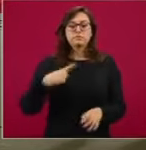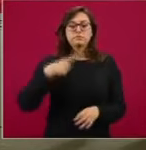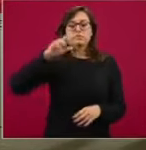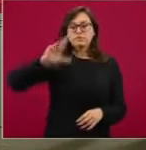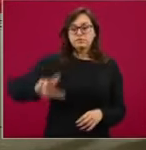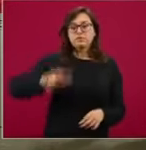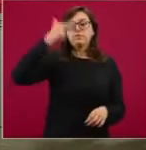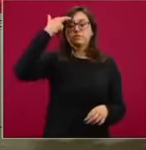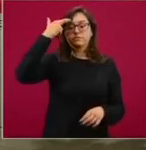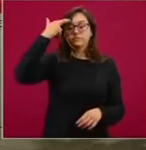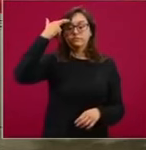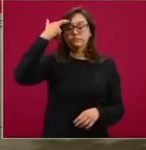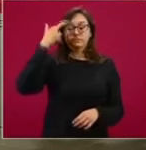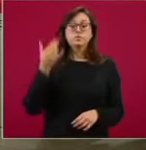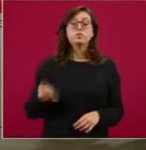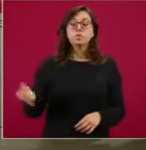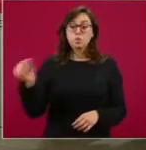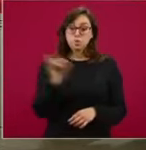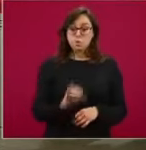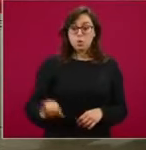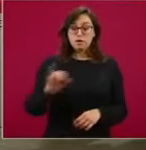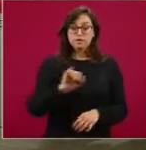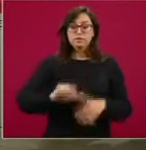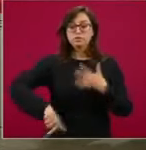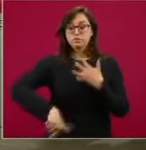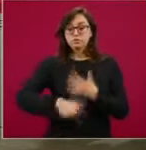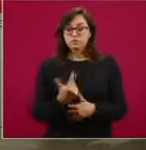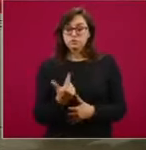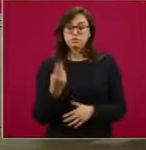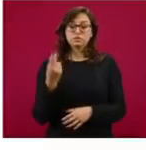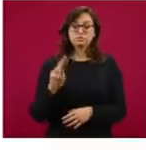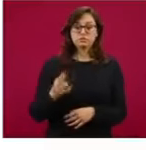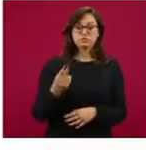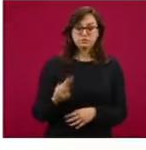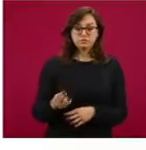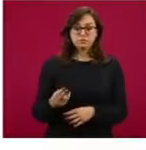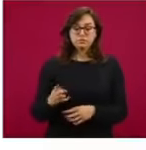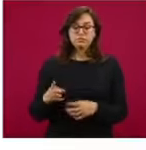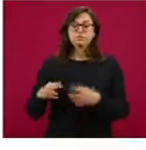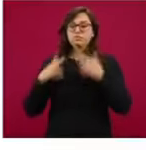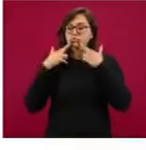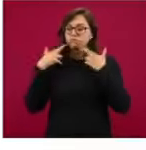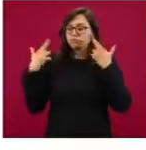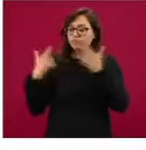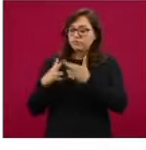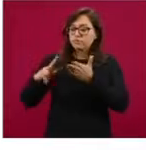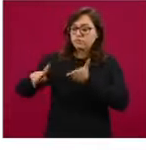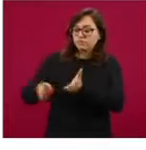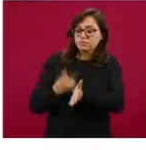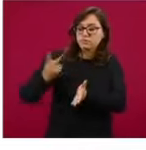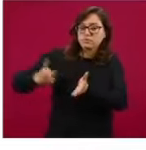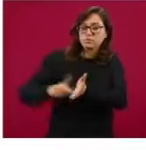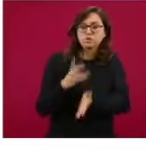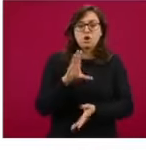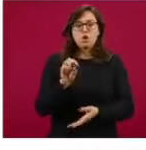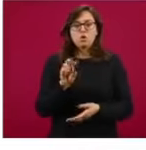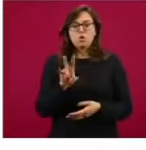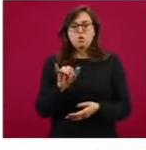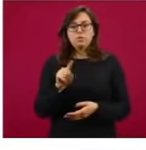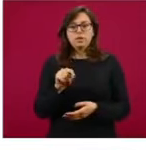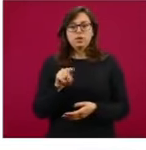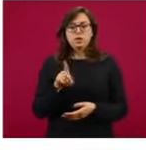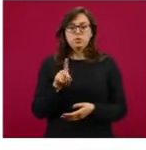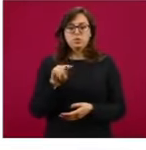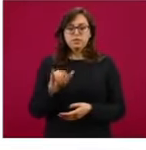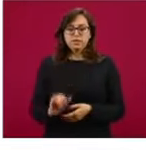el día jueves 12 de noviembre cumplimos 200 sesiones de COVID UTI, este esfuerzo realizado entre